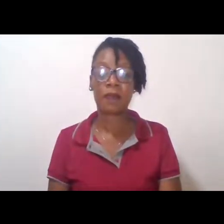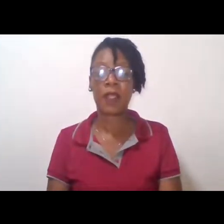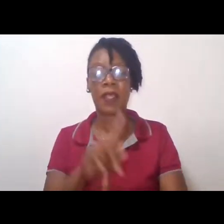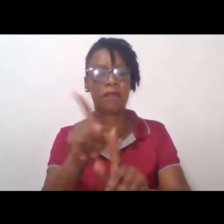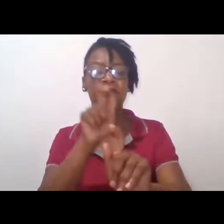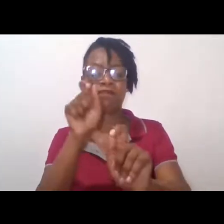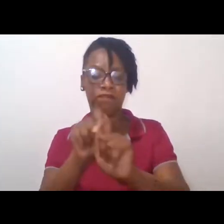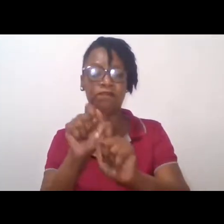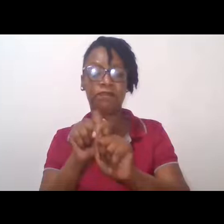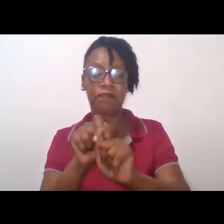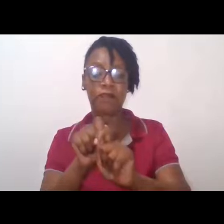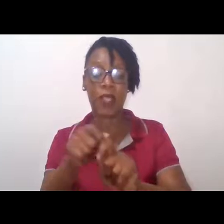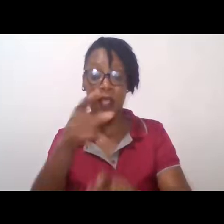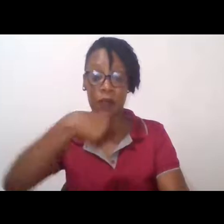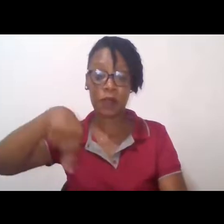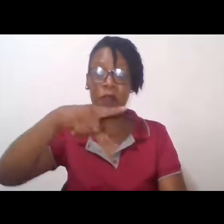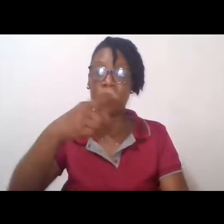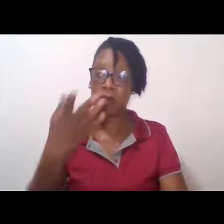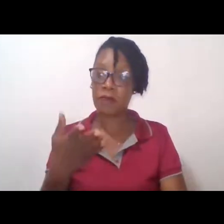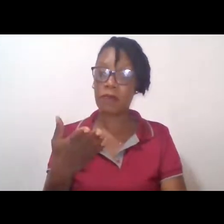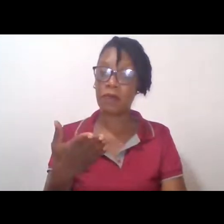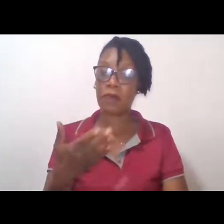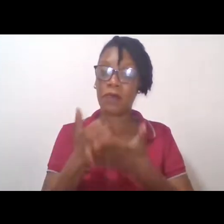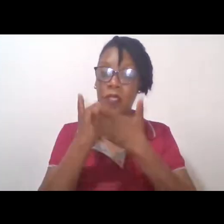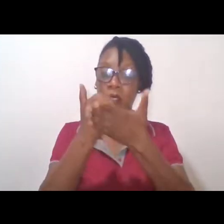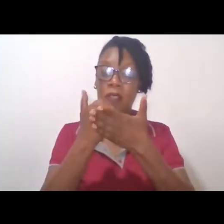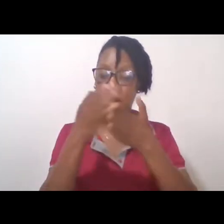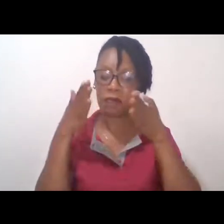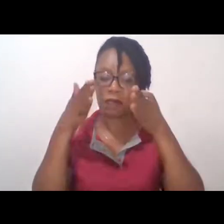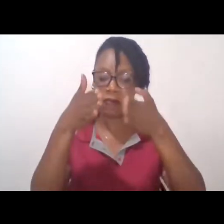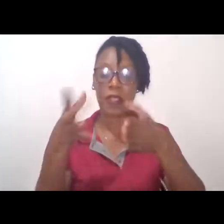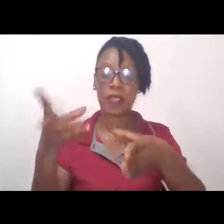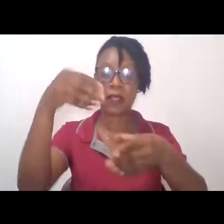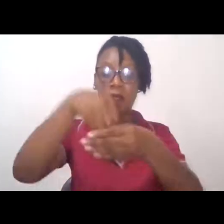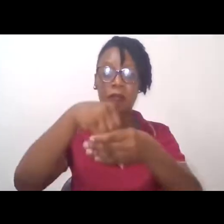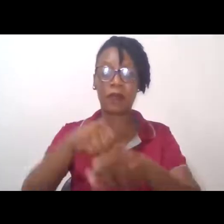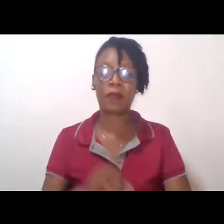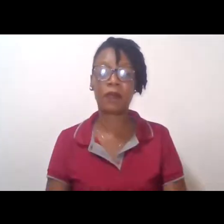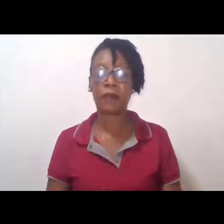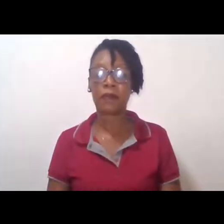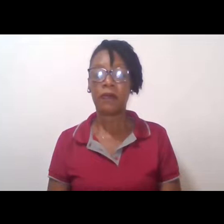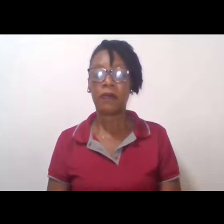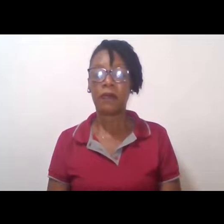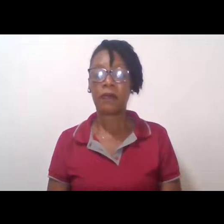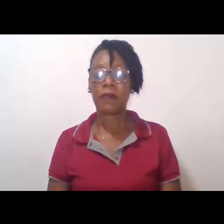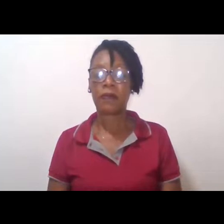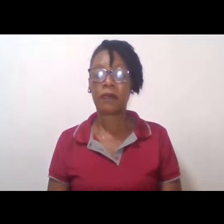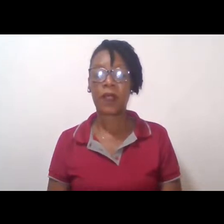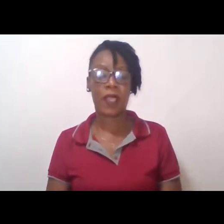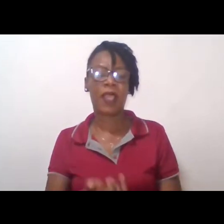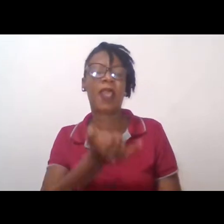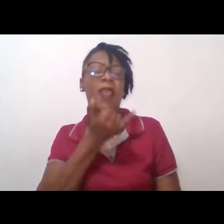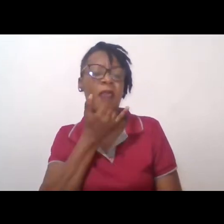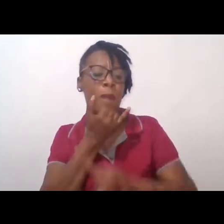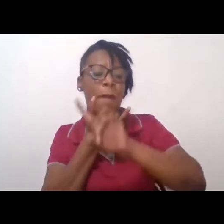definitivamente nos apremia el foco justamente de la integración, ¿verdad? ¿Qué pasa cuando